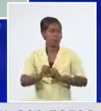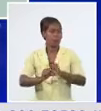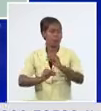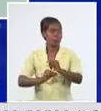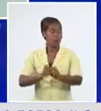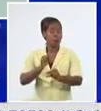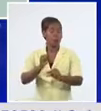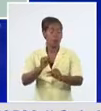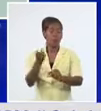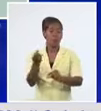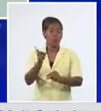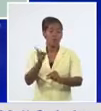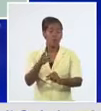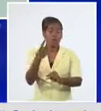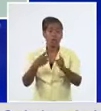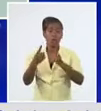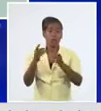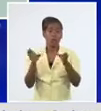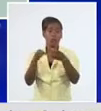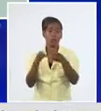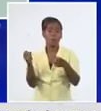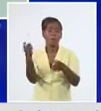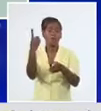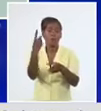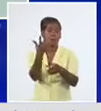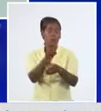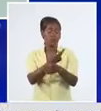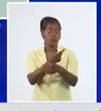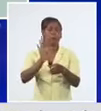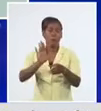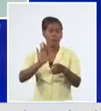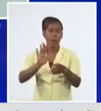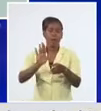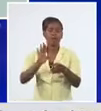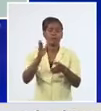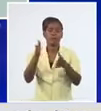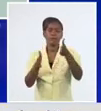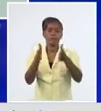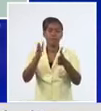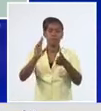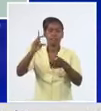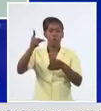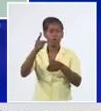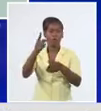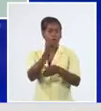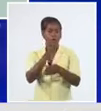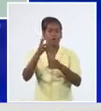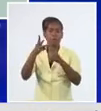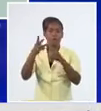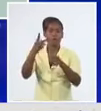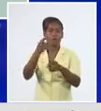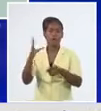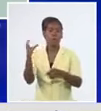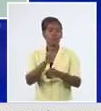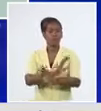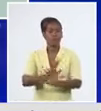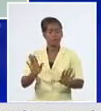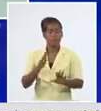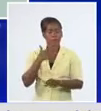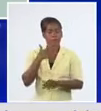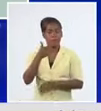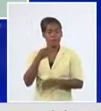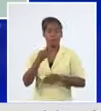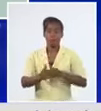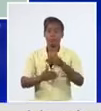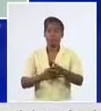los porcientos son inferiores a los que debemos de tener y el comportamiento no nos ayuda. Hasta